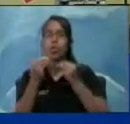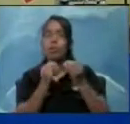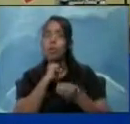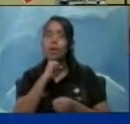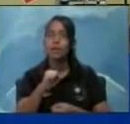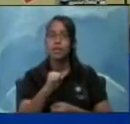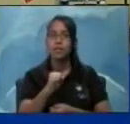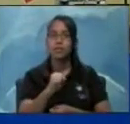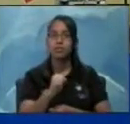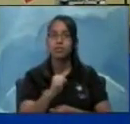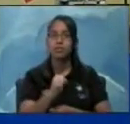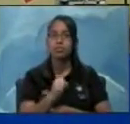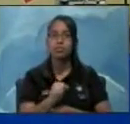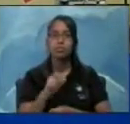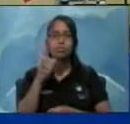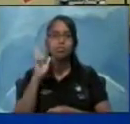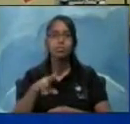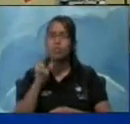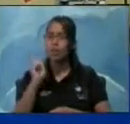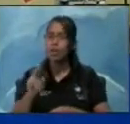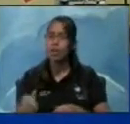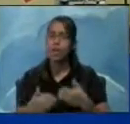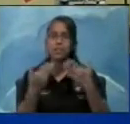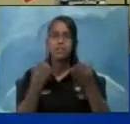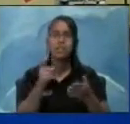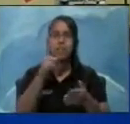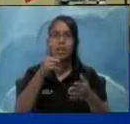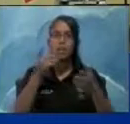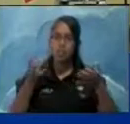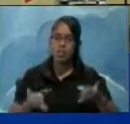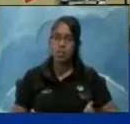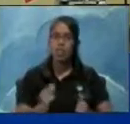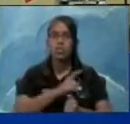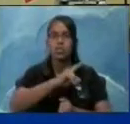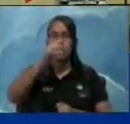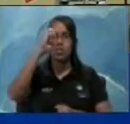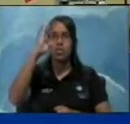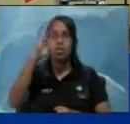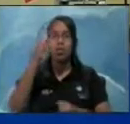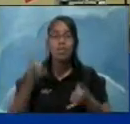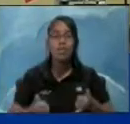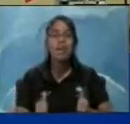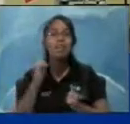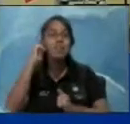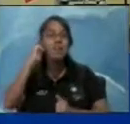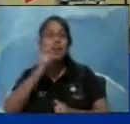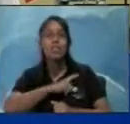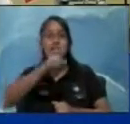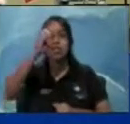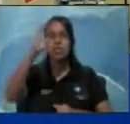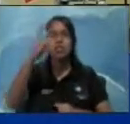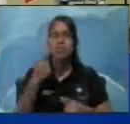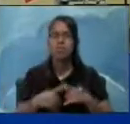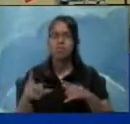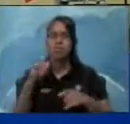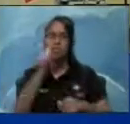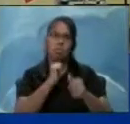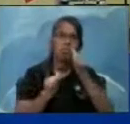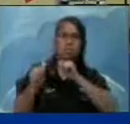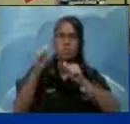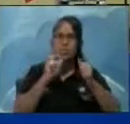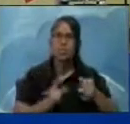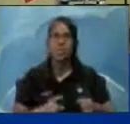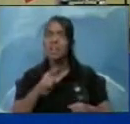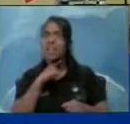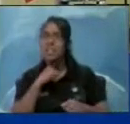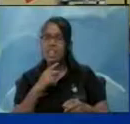adecuadamente nunca le va a dar a un hijo de Dios a una hija de Dios un mamarracho que le amargue la